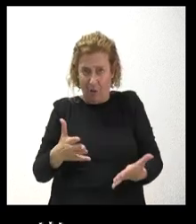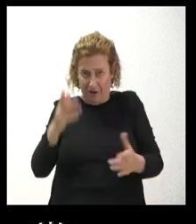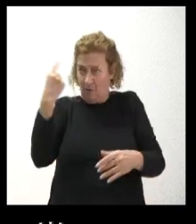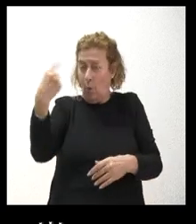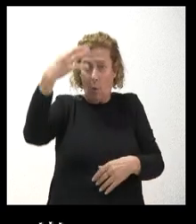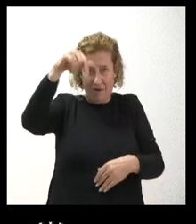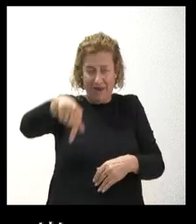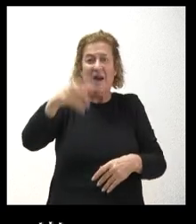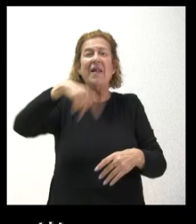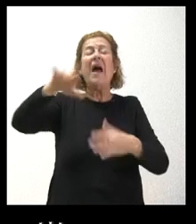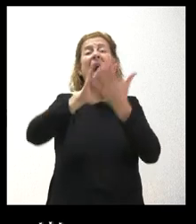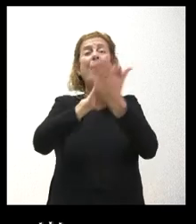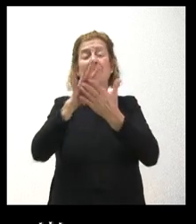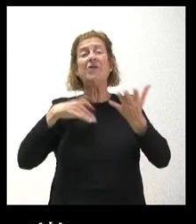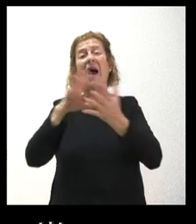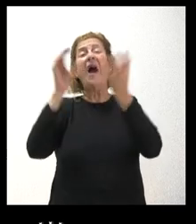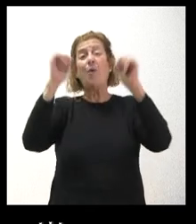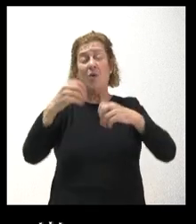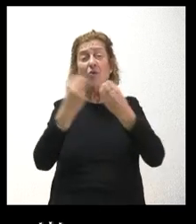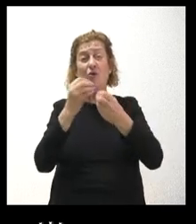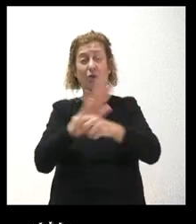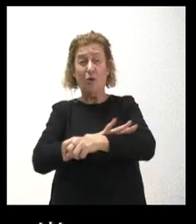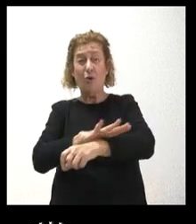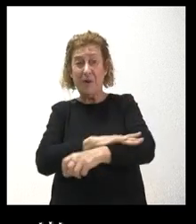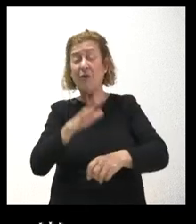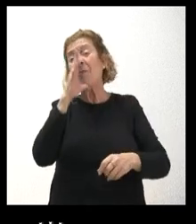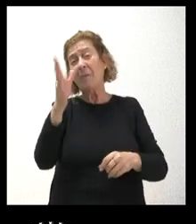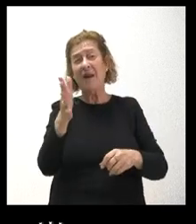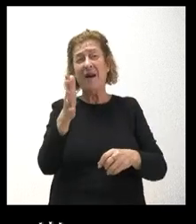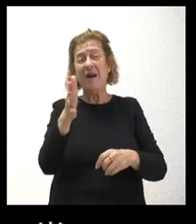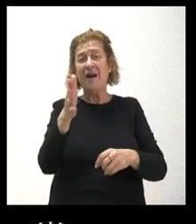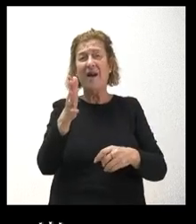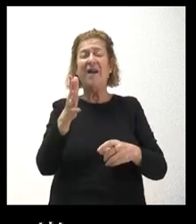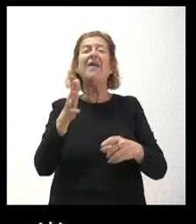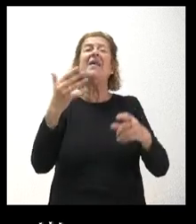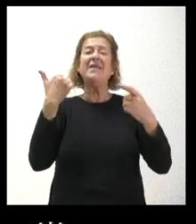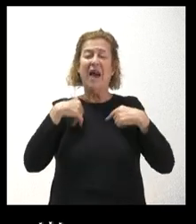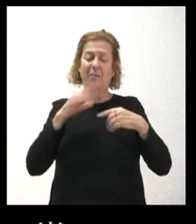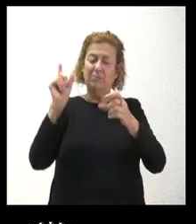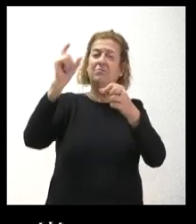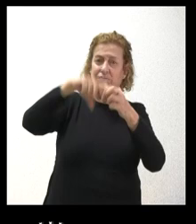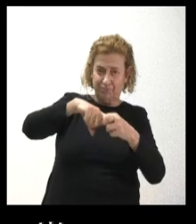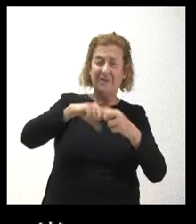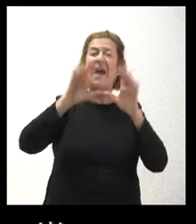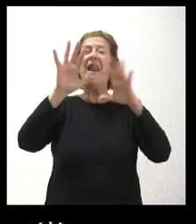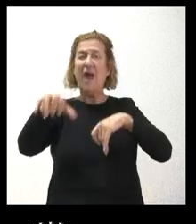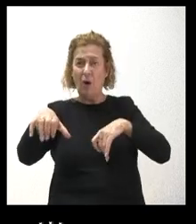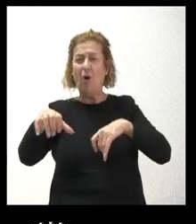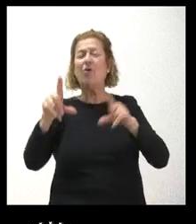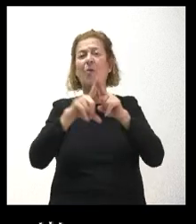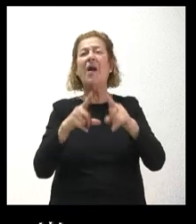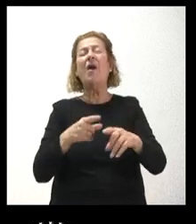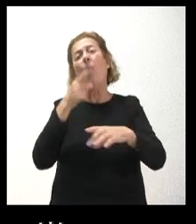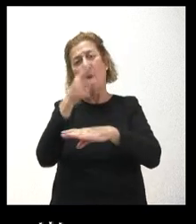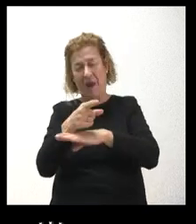entonces de un acuerdo con el gobierno para la para la admisión de León como de servicio público de obligación de servicio